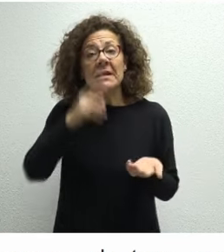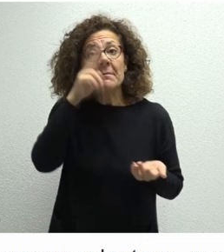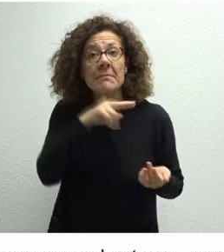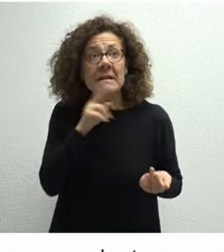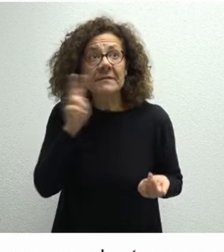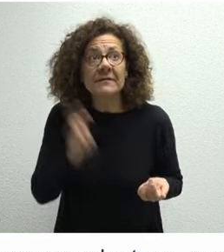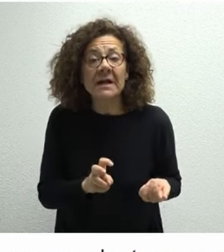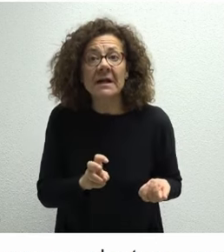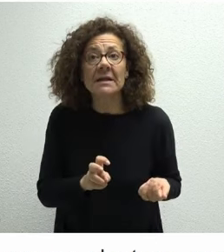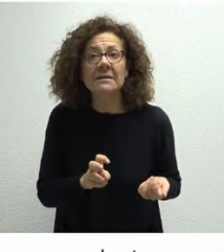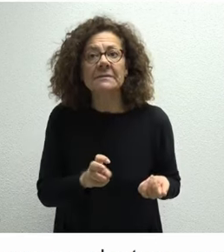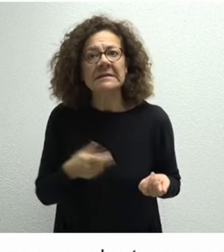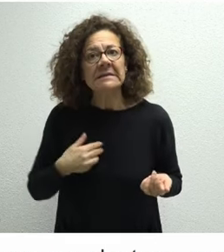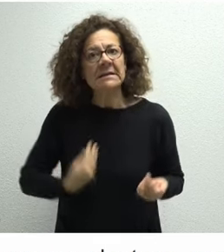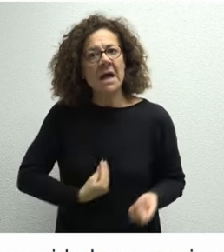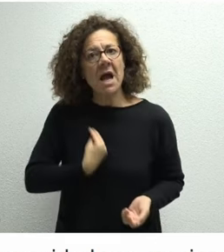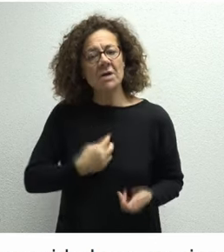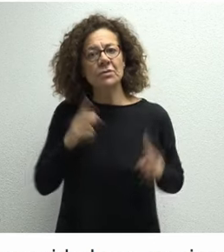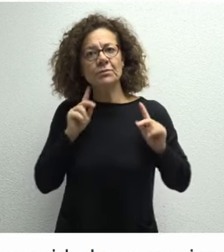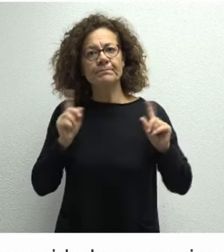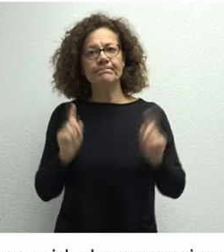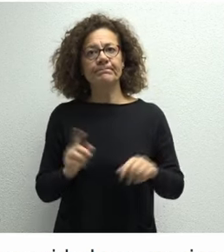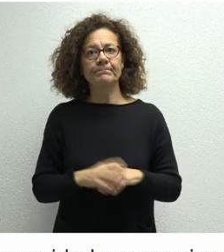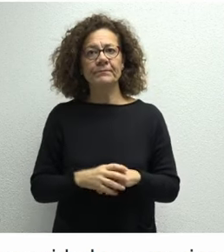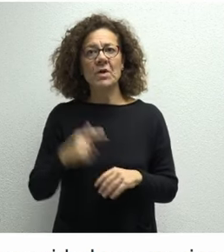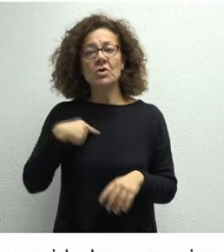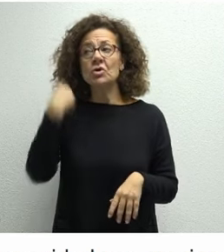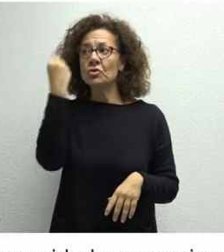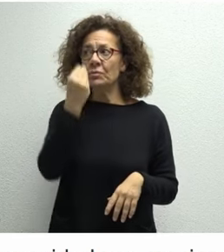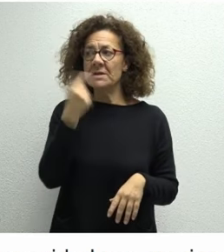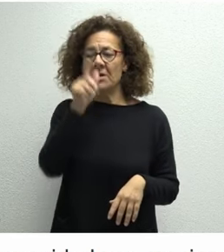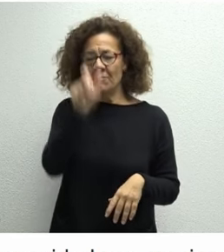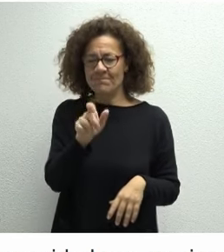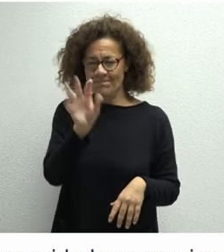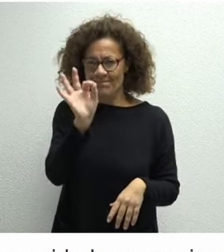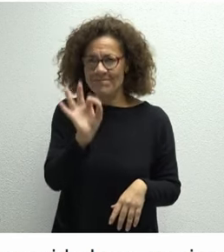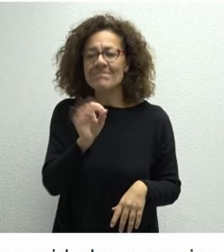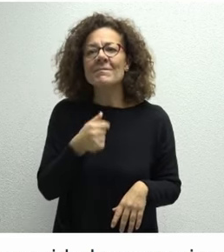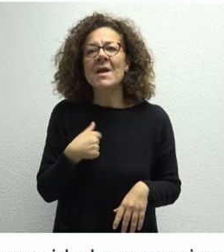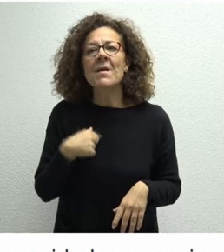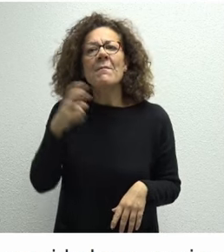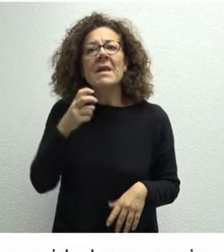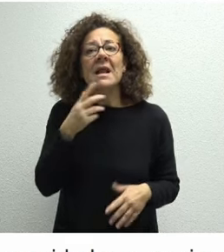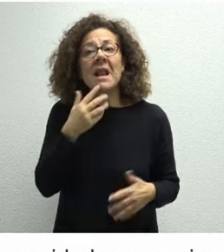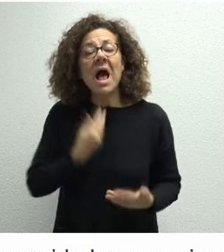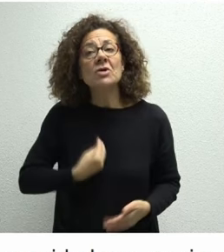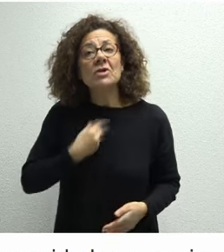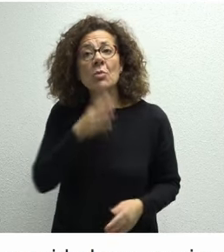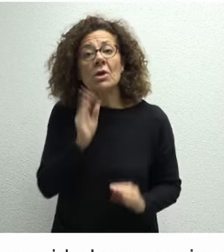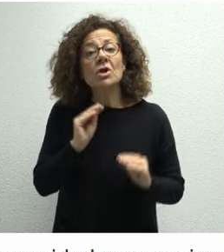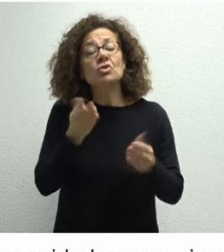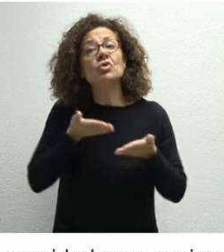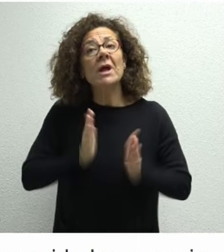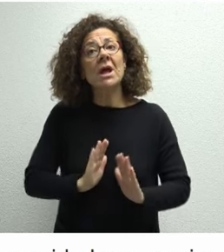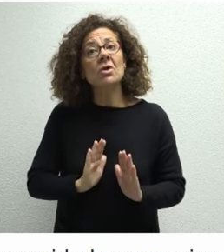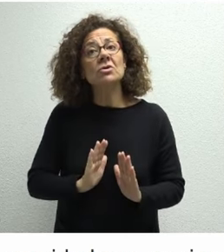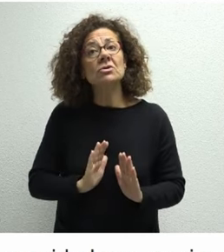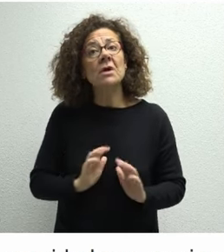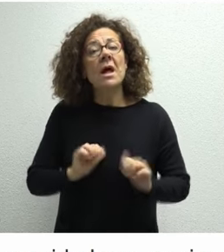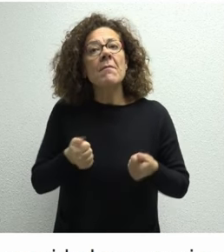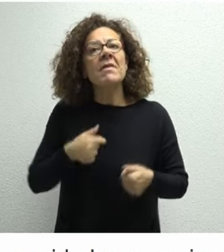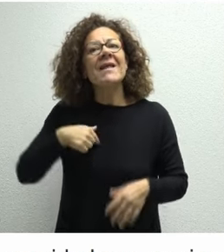muy alertados estoy pensando en la madre de Capilla Vienen muy alertados Porque de repente sus hijos empiezan a